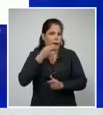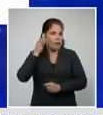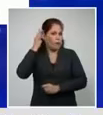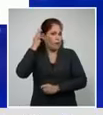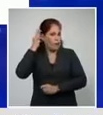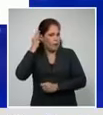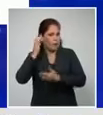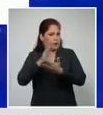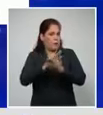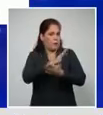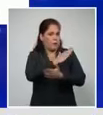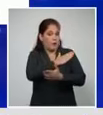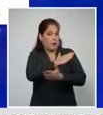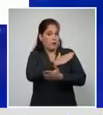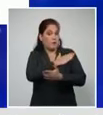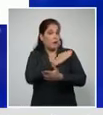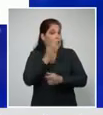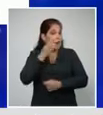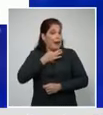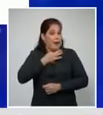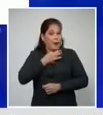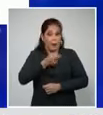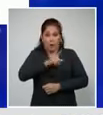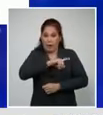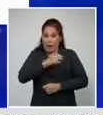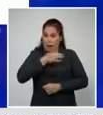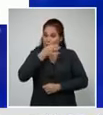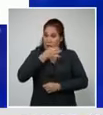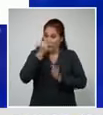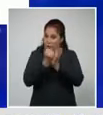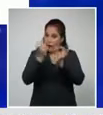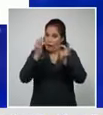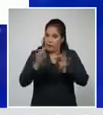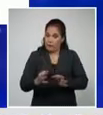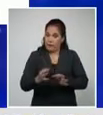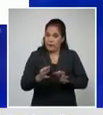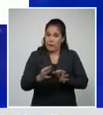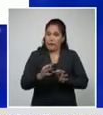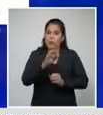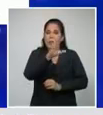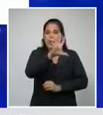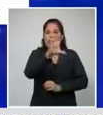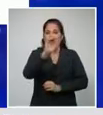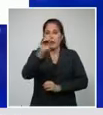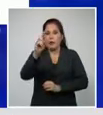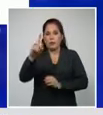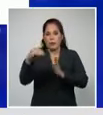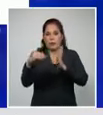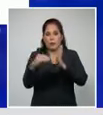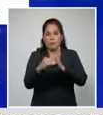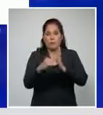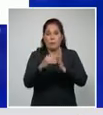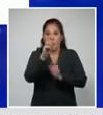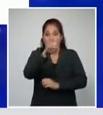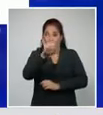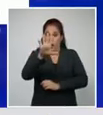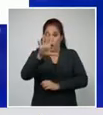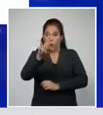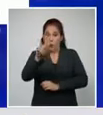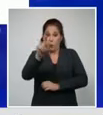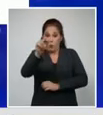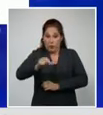marzo. En enero, como dije ayer y ratifico, 501 casos promedio por